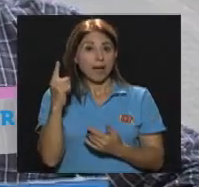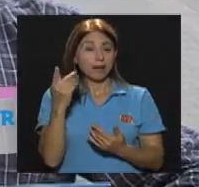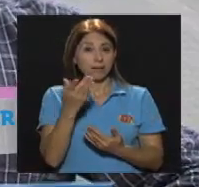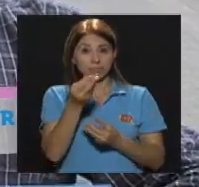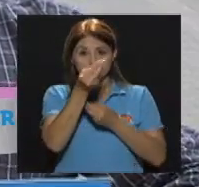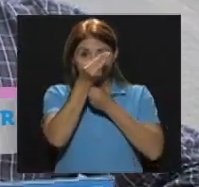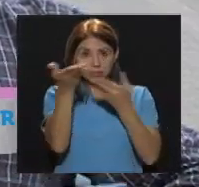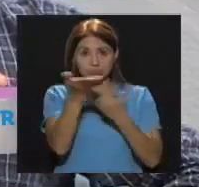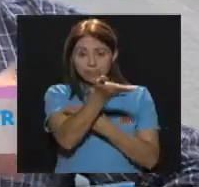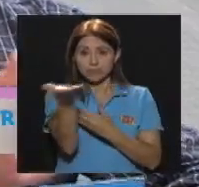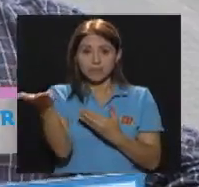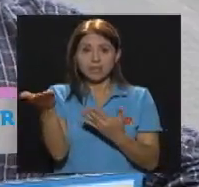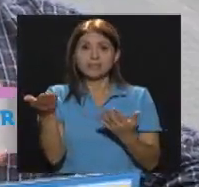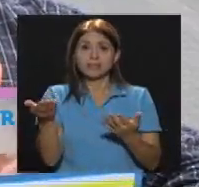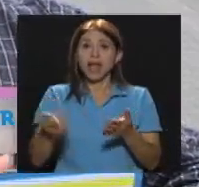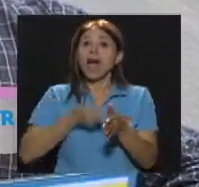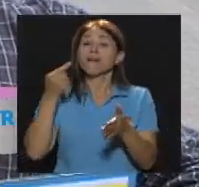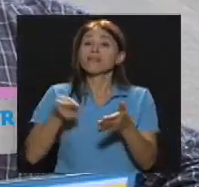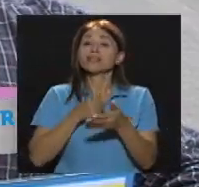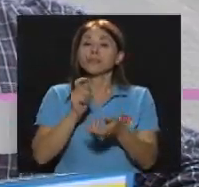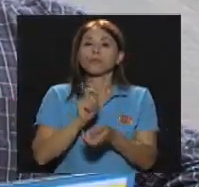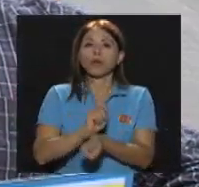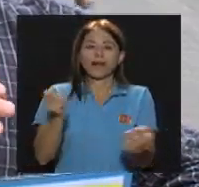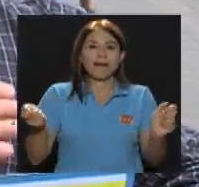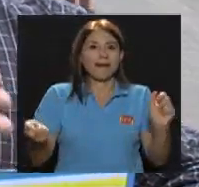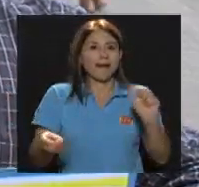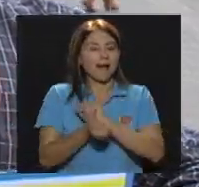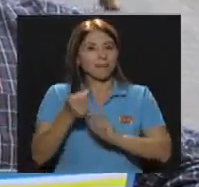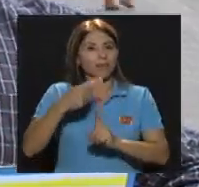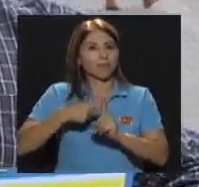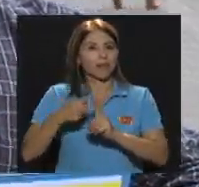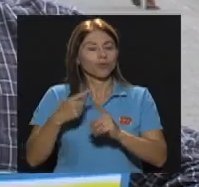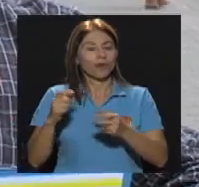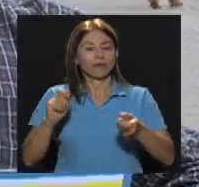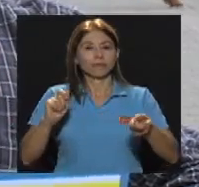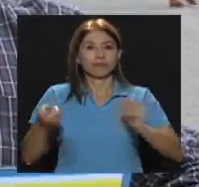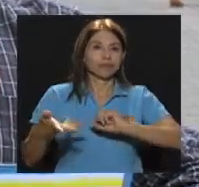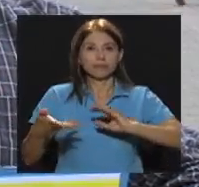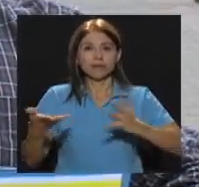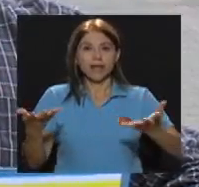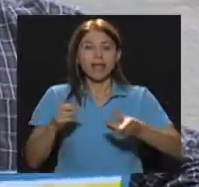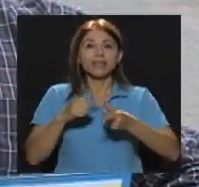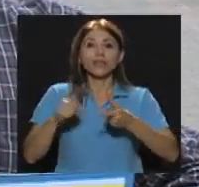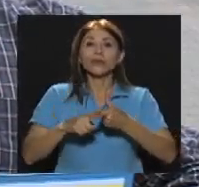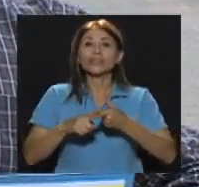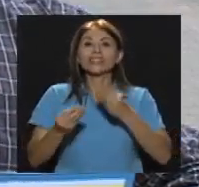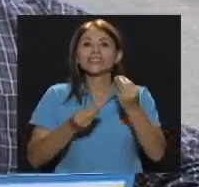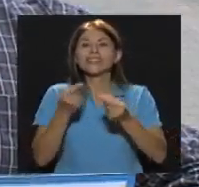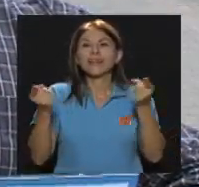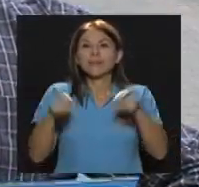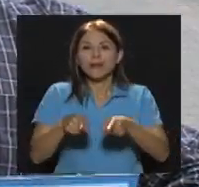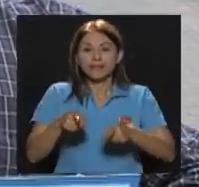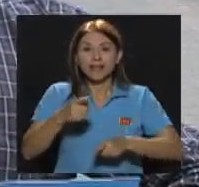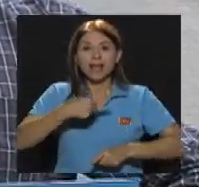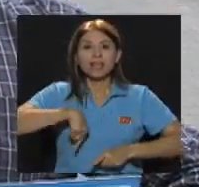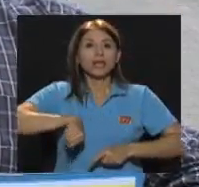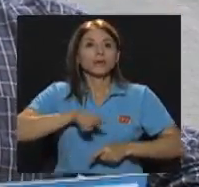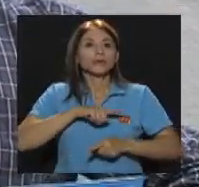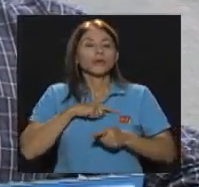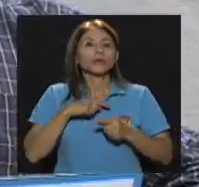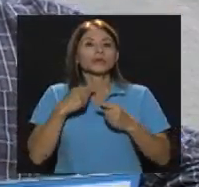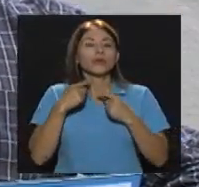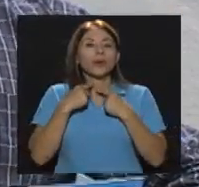que eso a veces, cuando el choque de temperatura es muy fuerte, pues nos paraliza unos cilios que tenemos en la tráquea y en